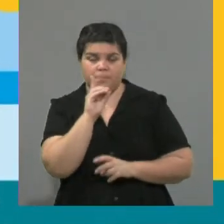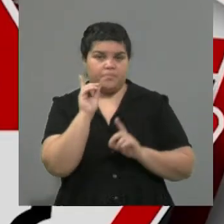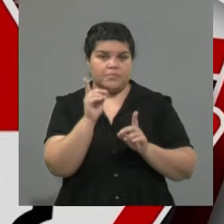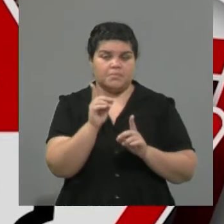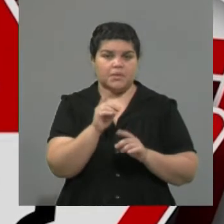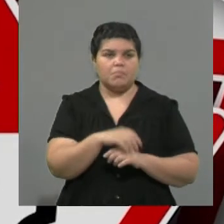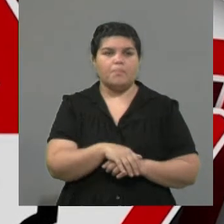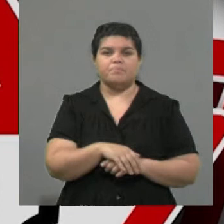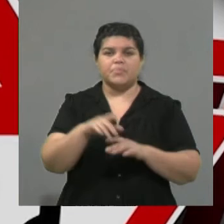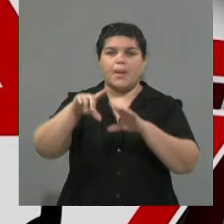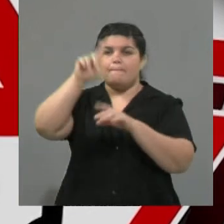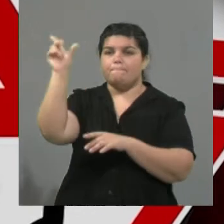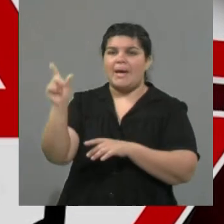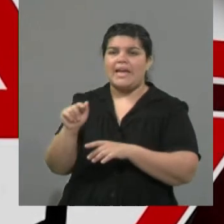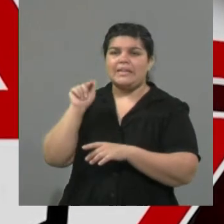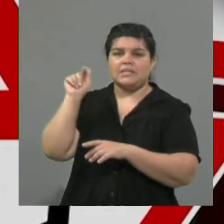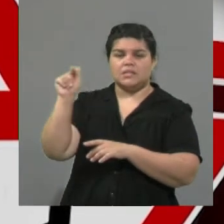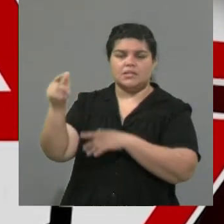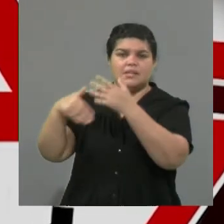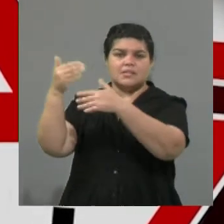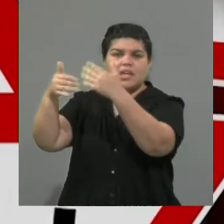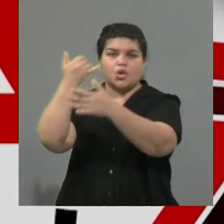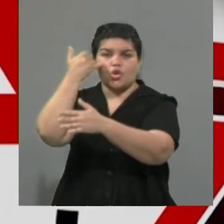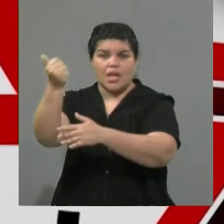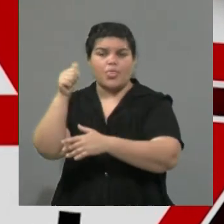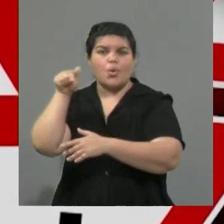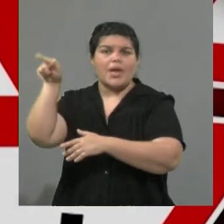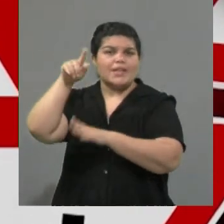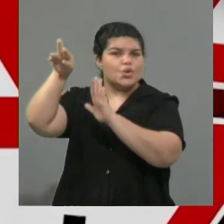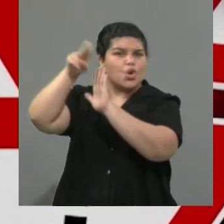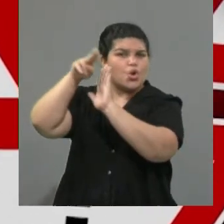tienen normas que las aplican los mismos